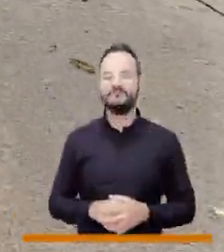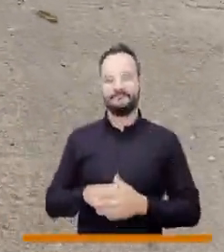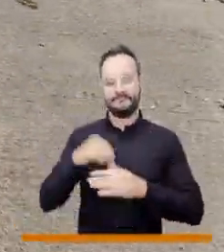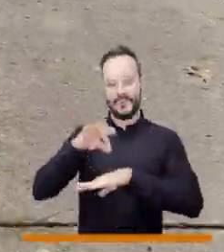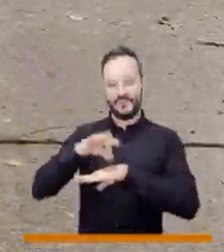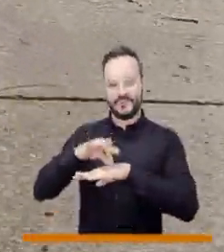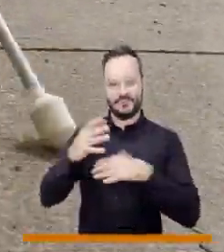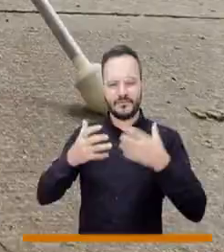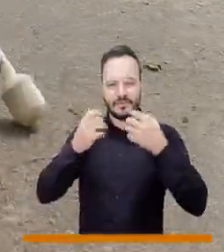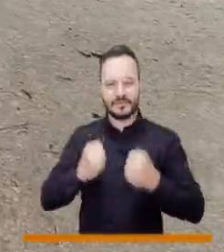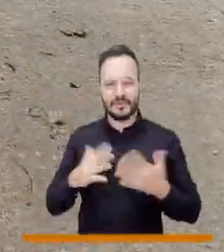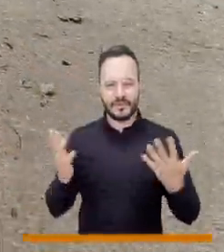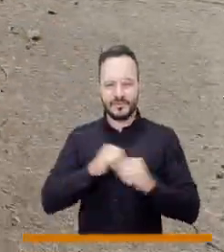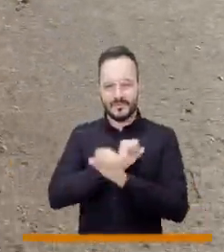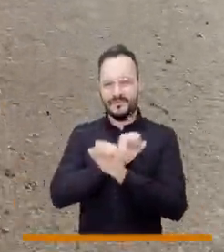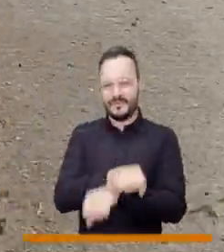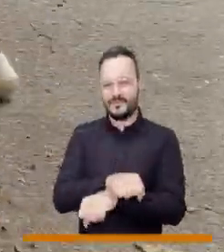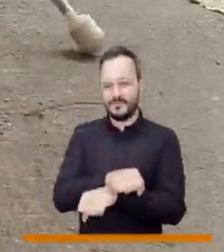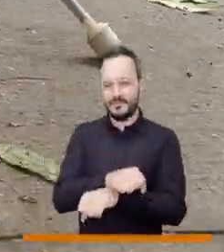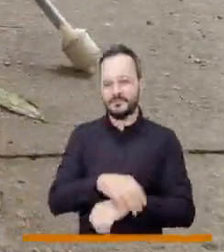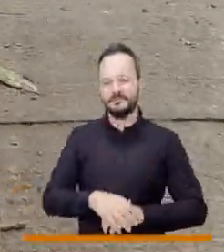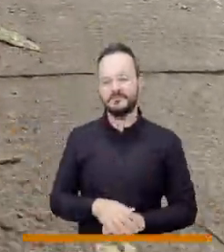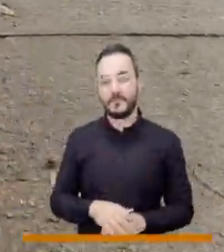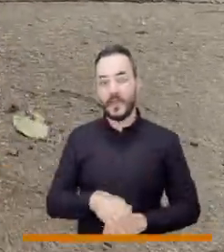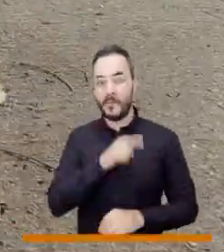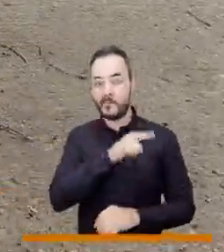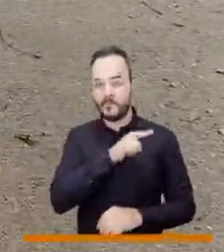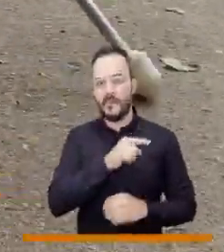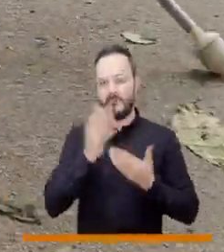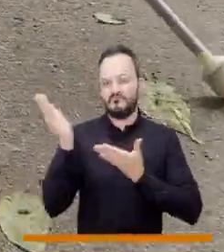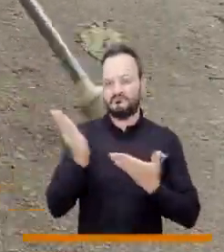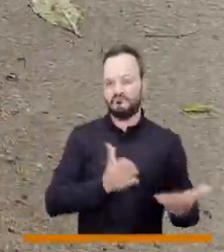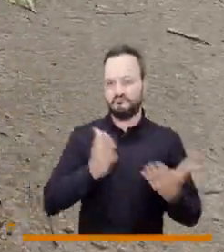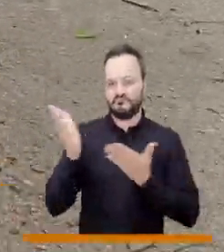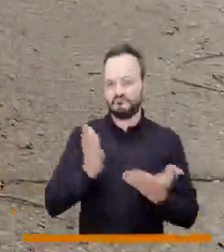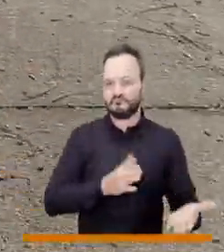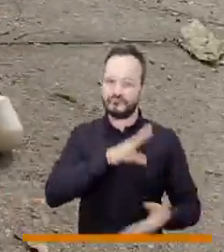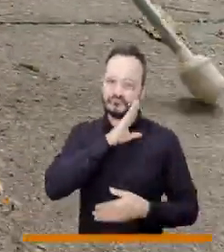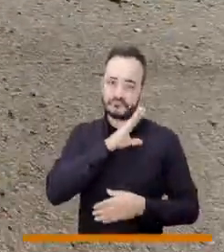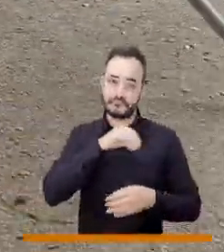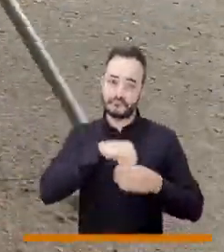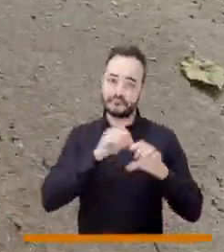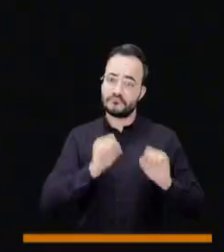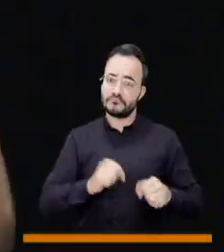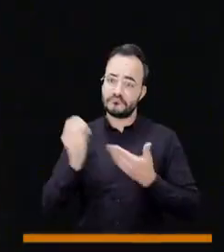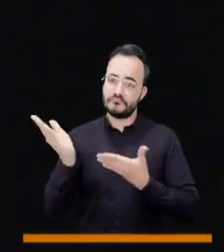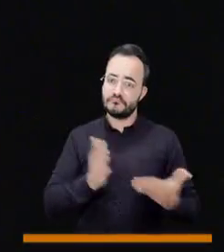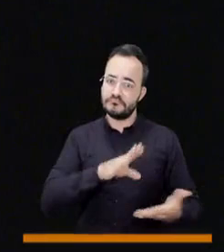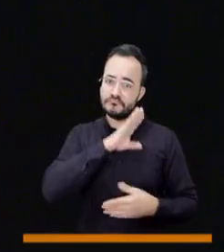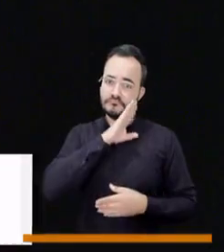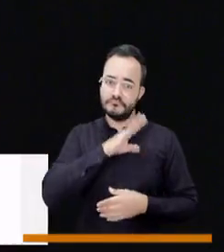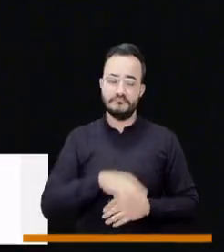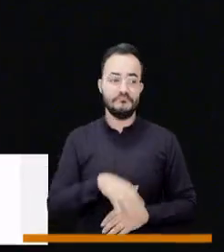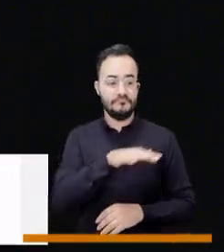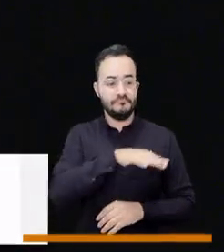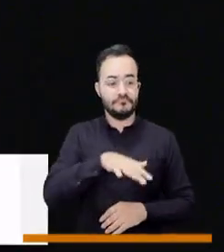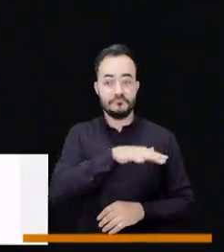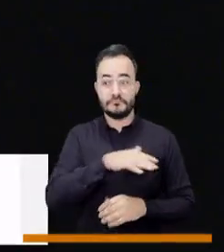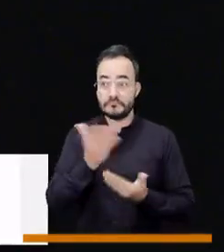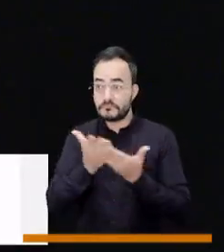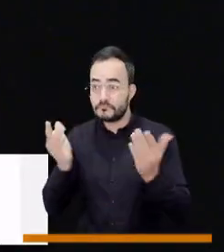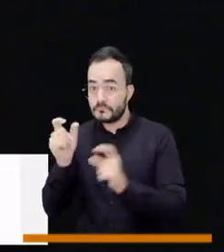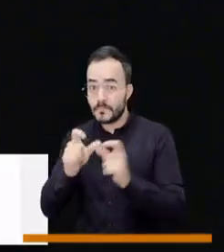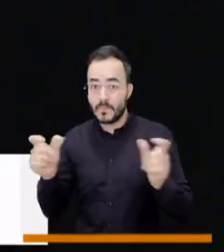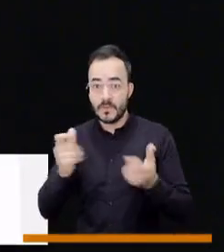turismo nosotros en la fundación la sede de la fundación que queda en girardota tenemos un lugar de hospedaje donde brindamos